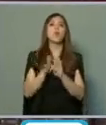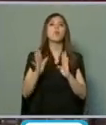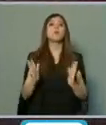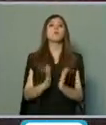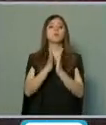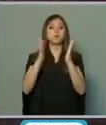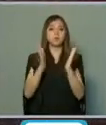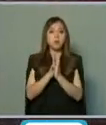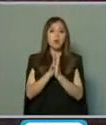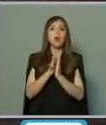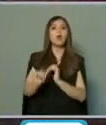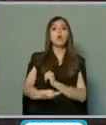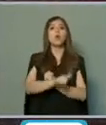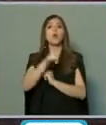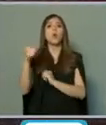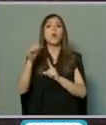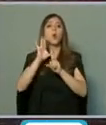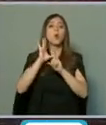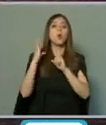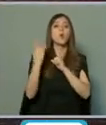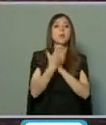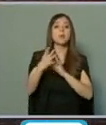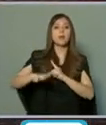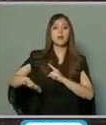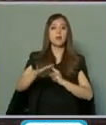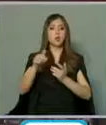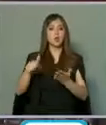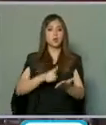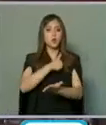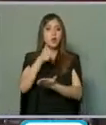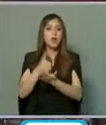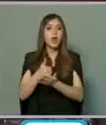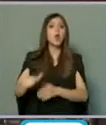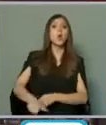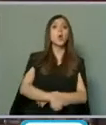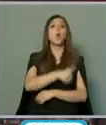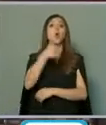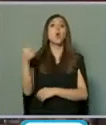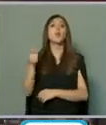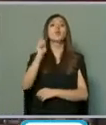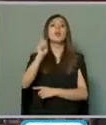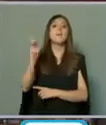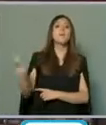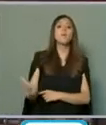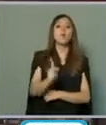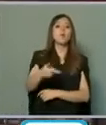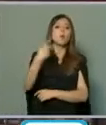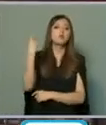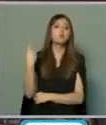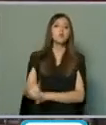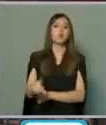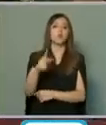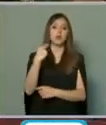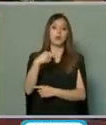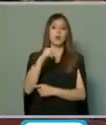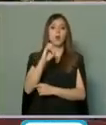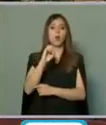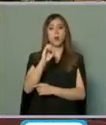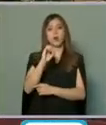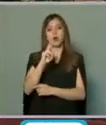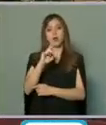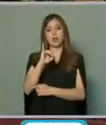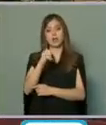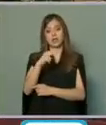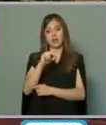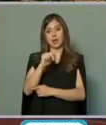poquito, y lo que se llama comités ciudadanos y otra figura muy interesante que se llama pueblos originarios. Oye, pero ¿desde cuándo existe el Tribunal